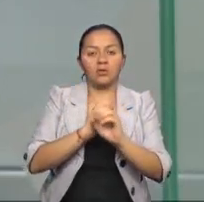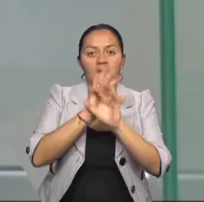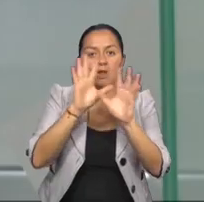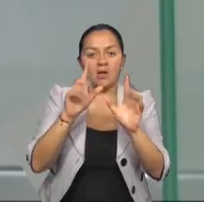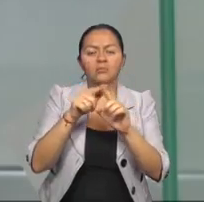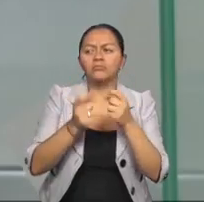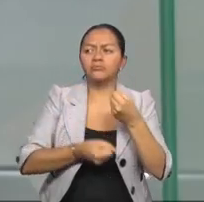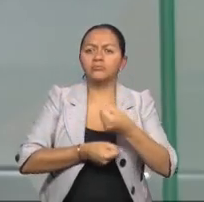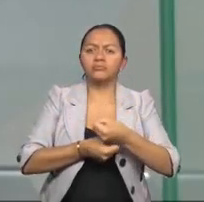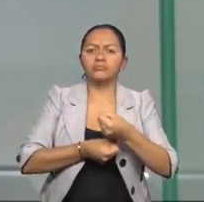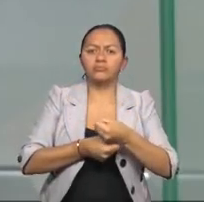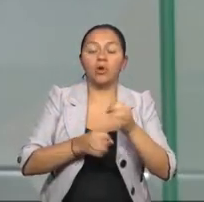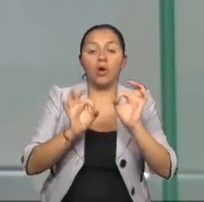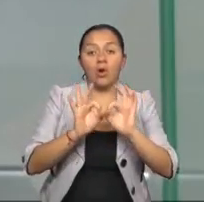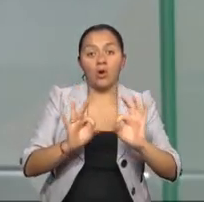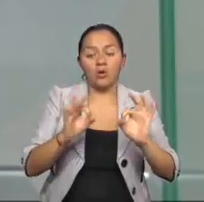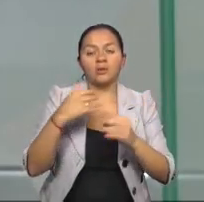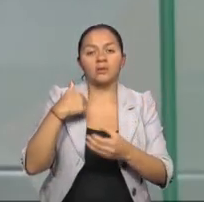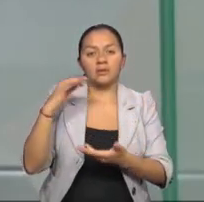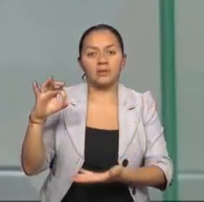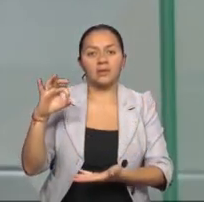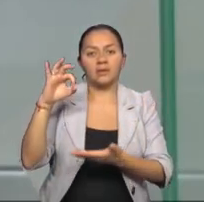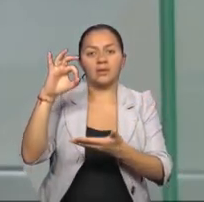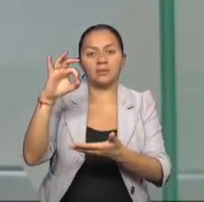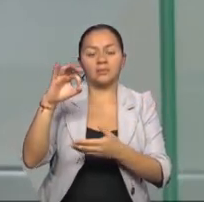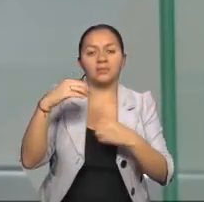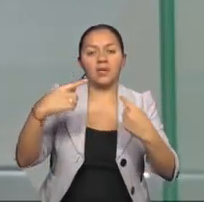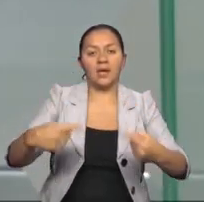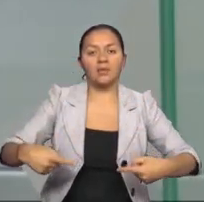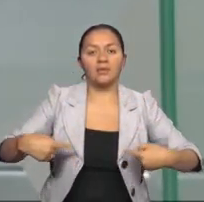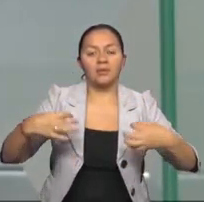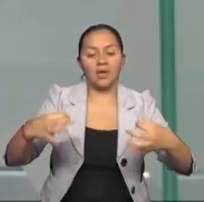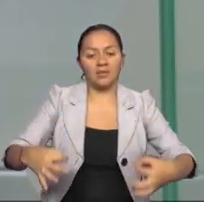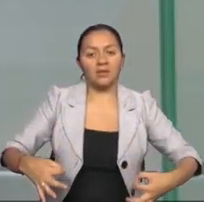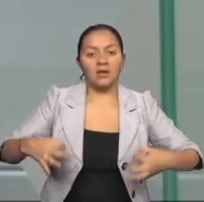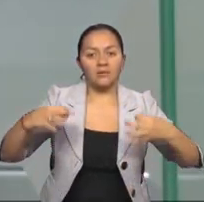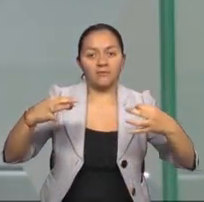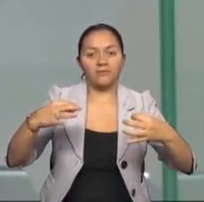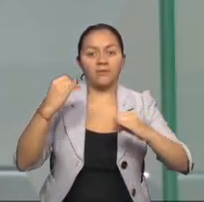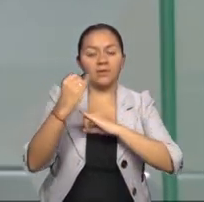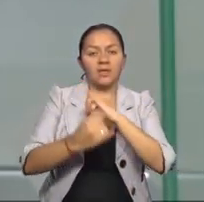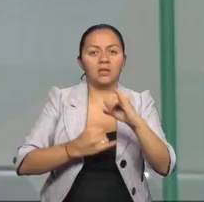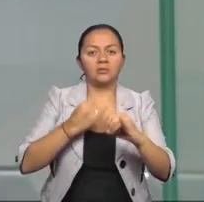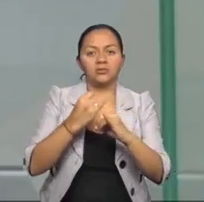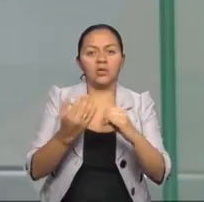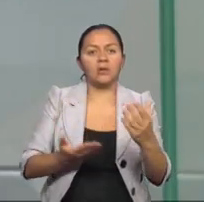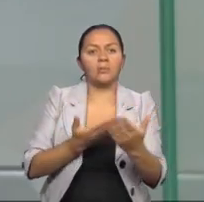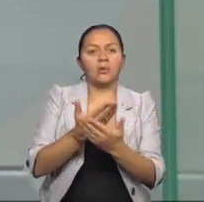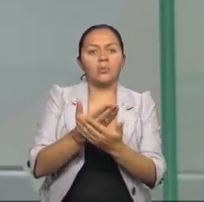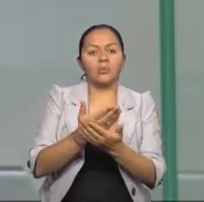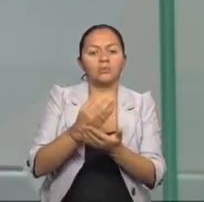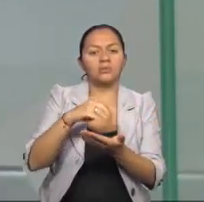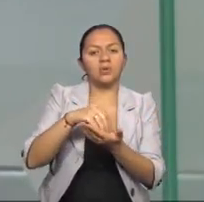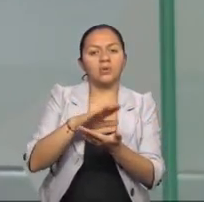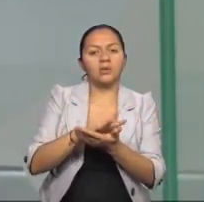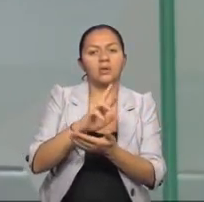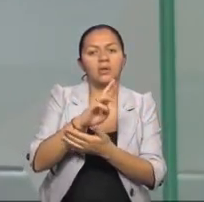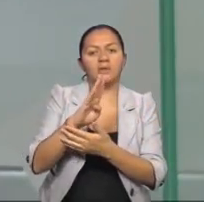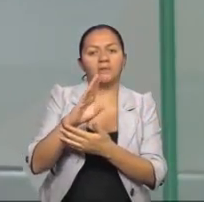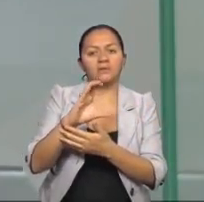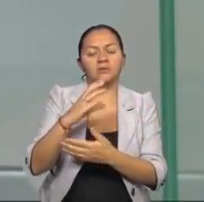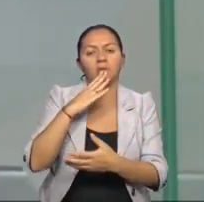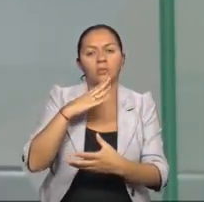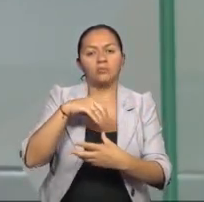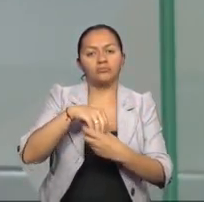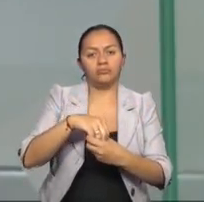trabajas pero tienes una representación también hándicap internacional como lo plantea hándicap internacional la aplicación de la bbc y ya en el